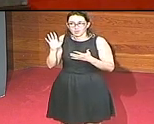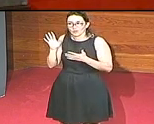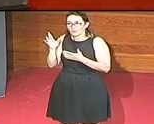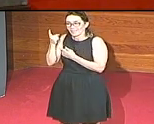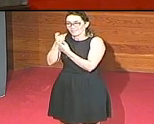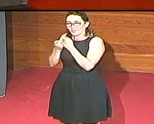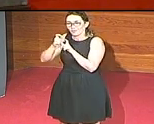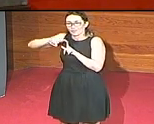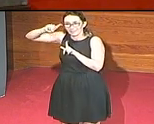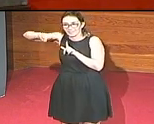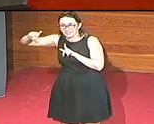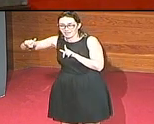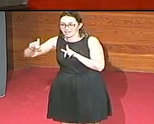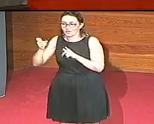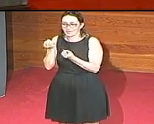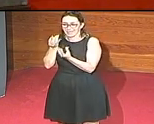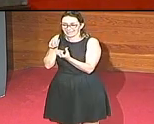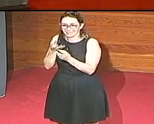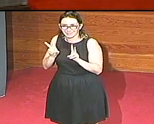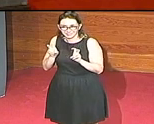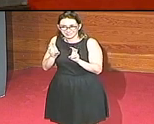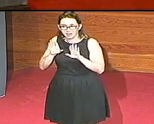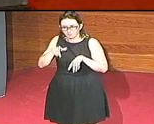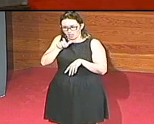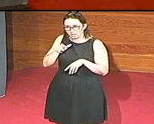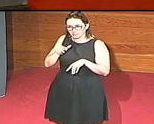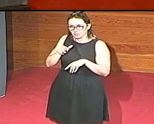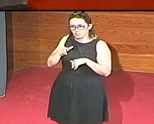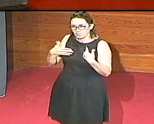que por las nuevas narrativas que sí que atraen a más gente